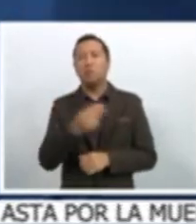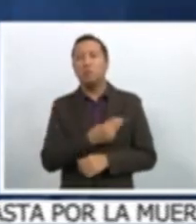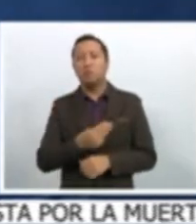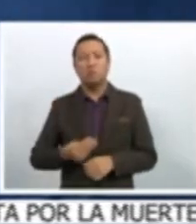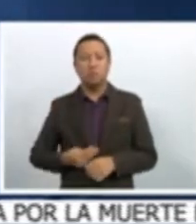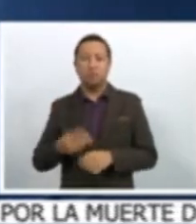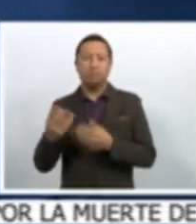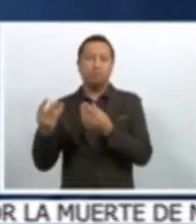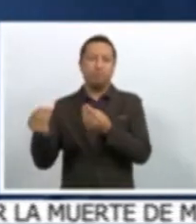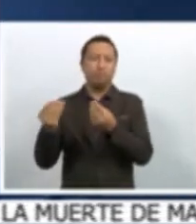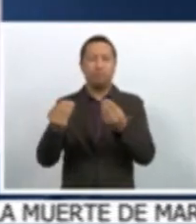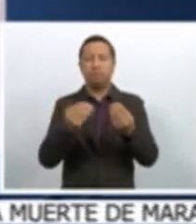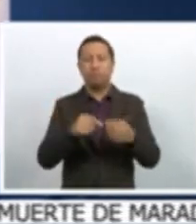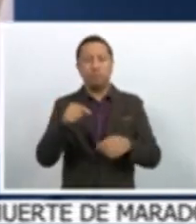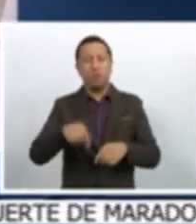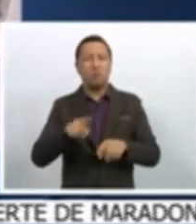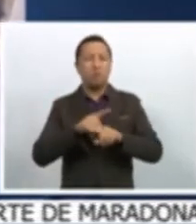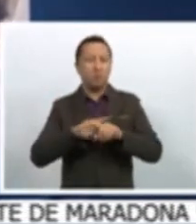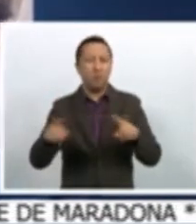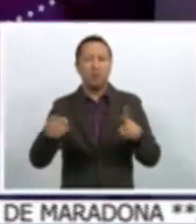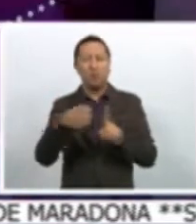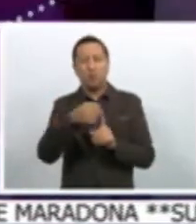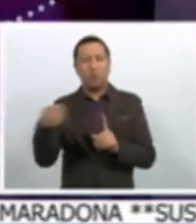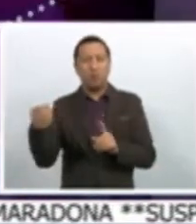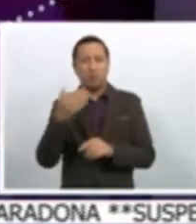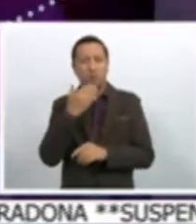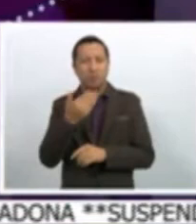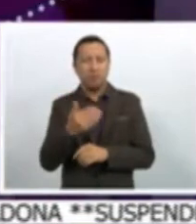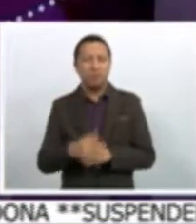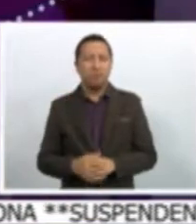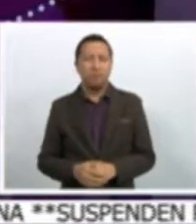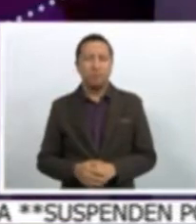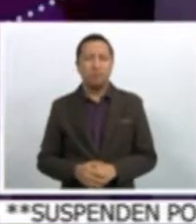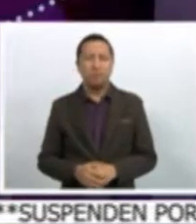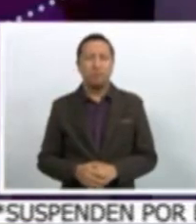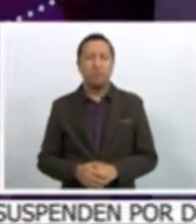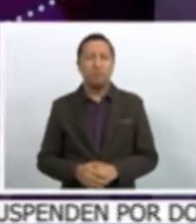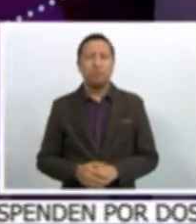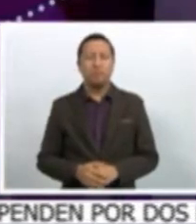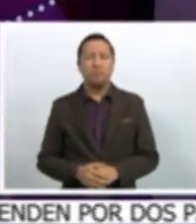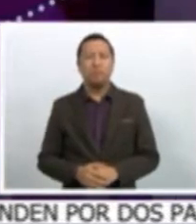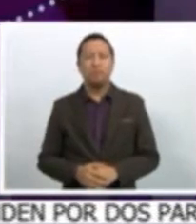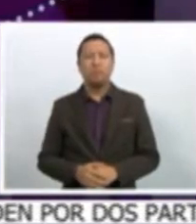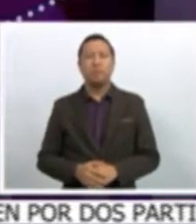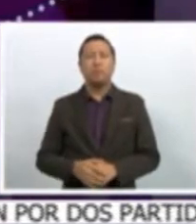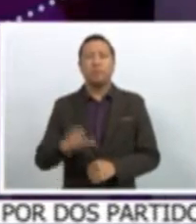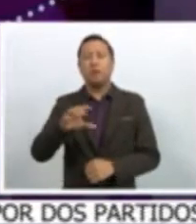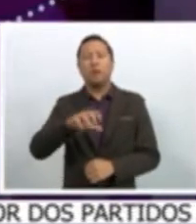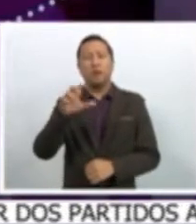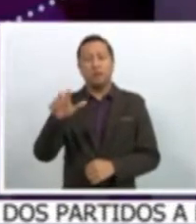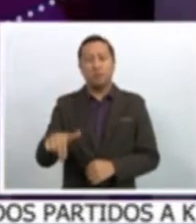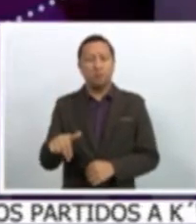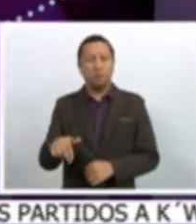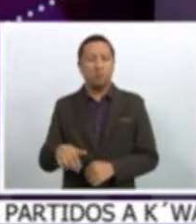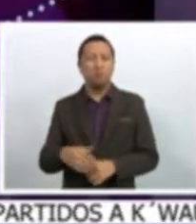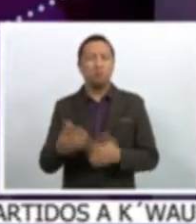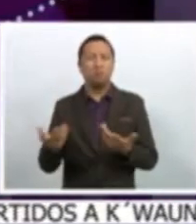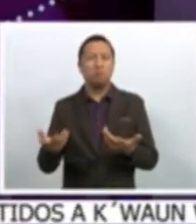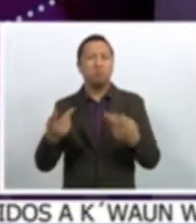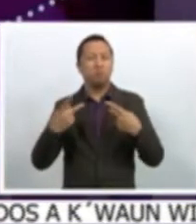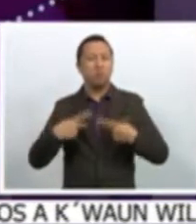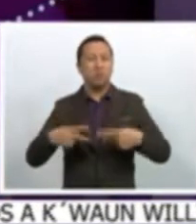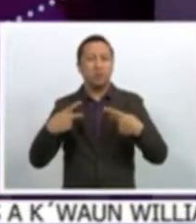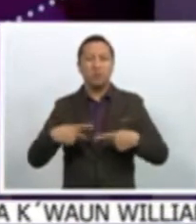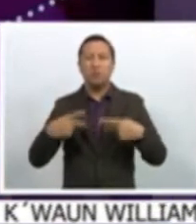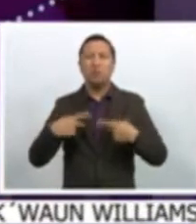y es sinónimo que hay disciplina sanitaria. Y en Cancún, opiniones encontradas de cuentavientes generan las medidas